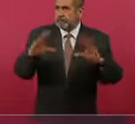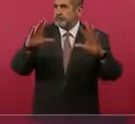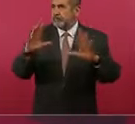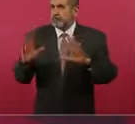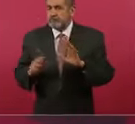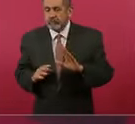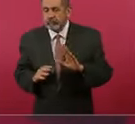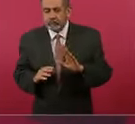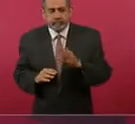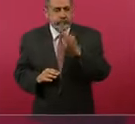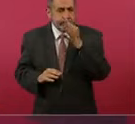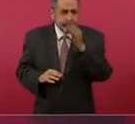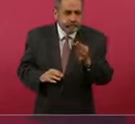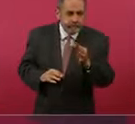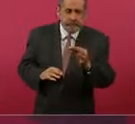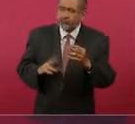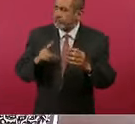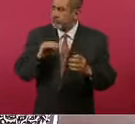hay problema.